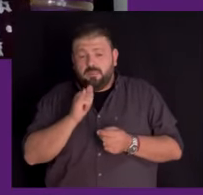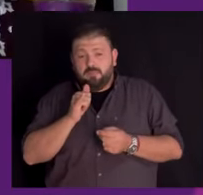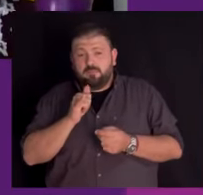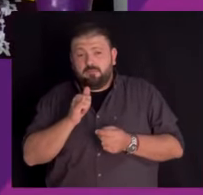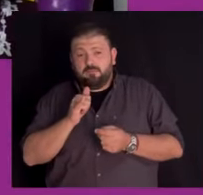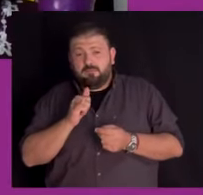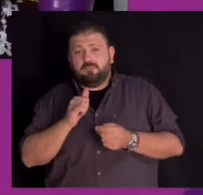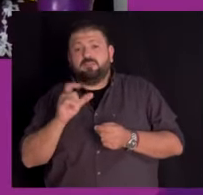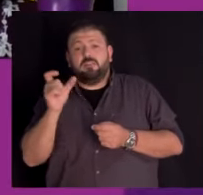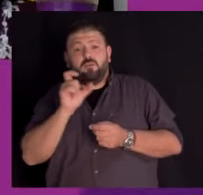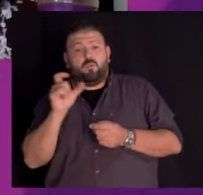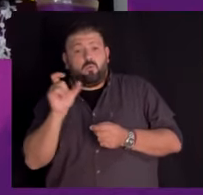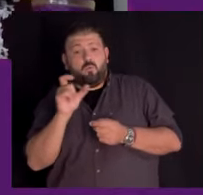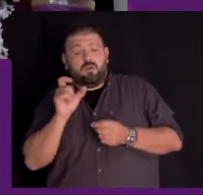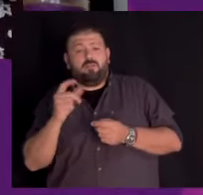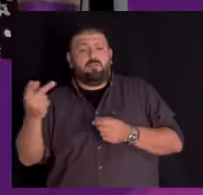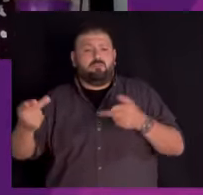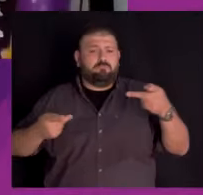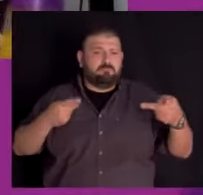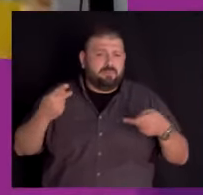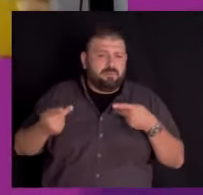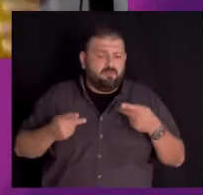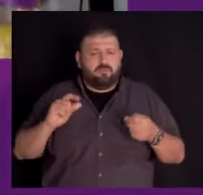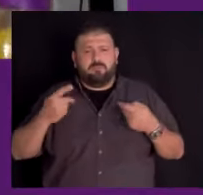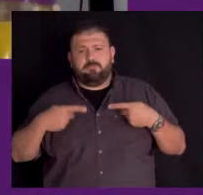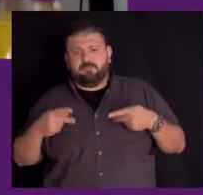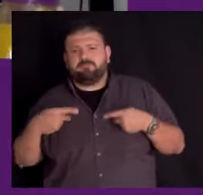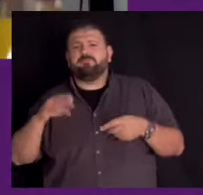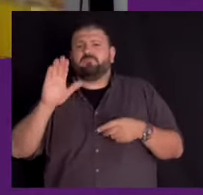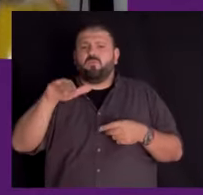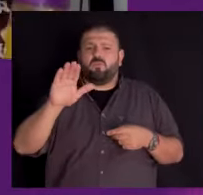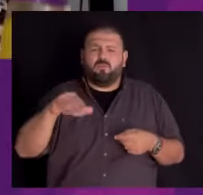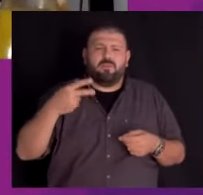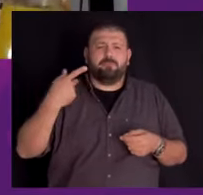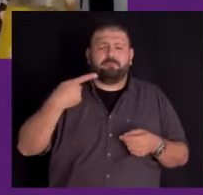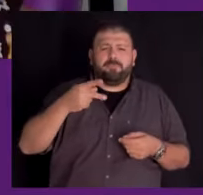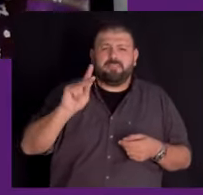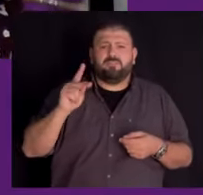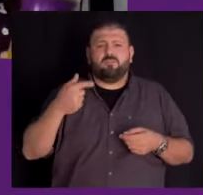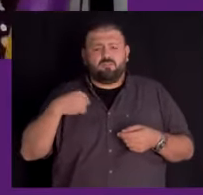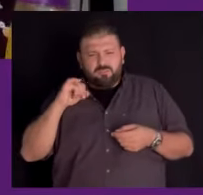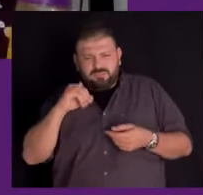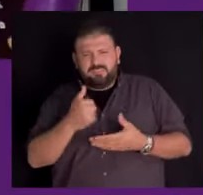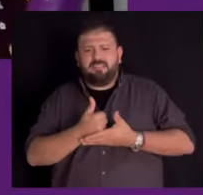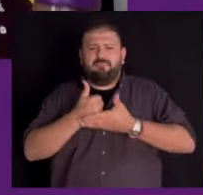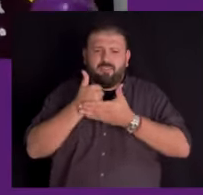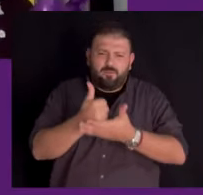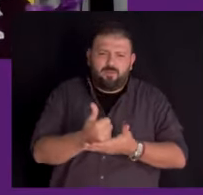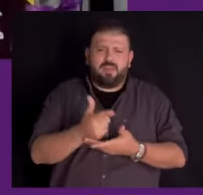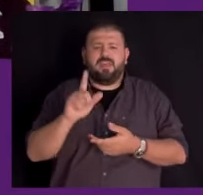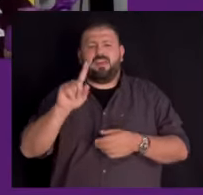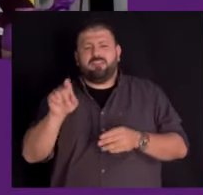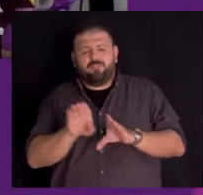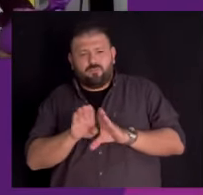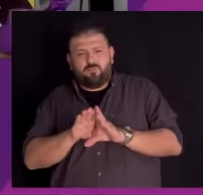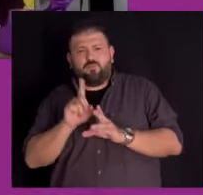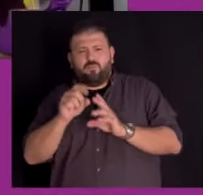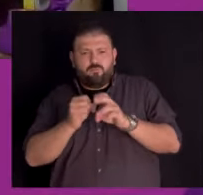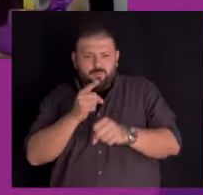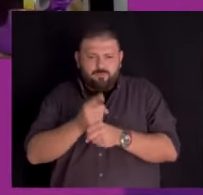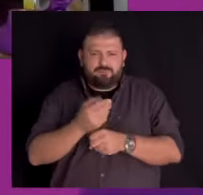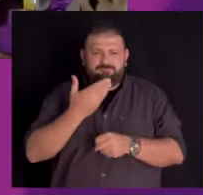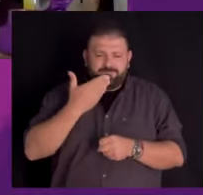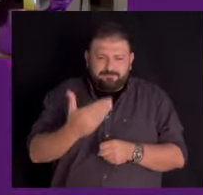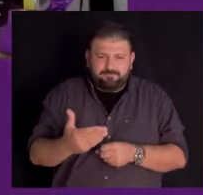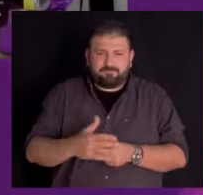y cuando nos pregunta alguna persona, oye, pero y es que sí te van a ayudar, sí será una buena opción, todo